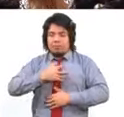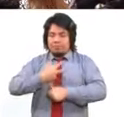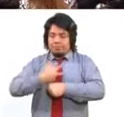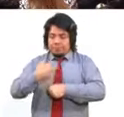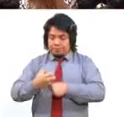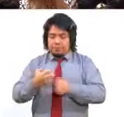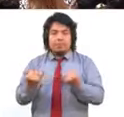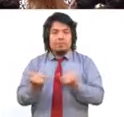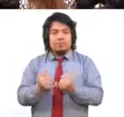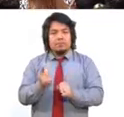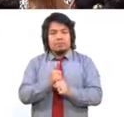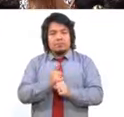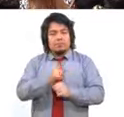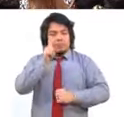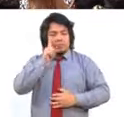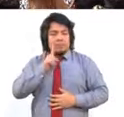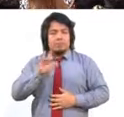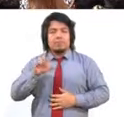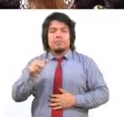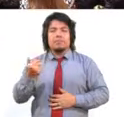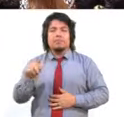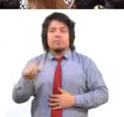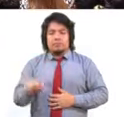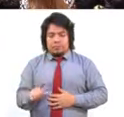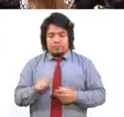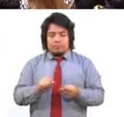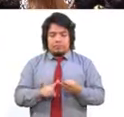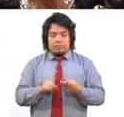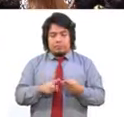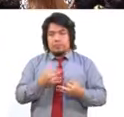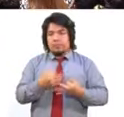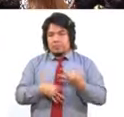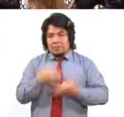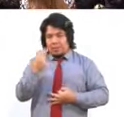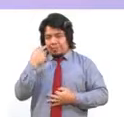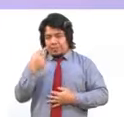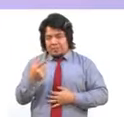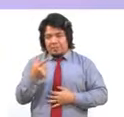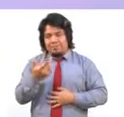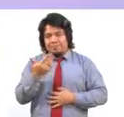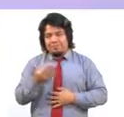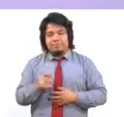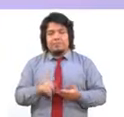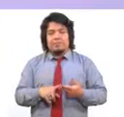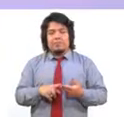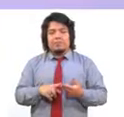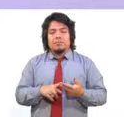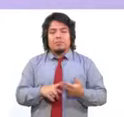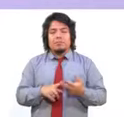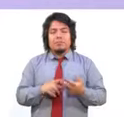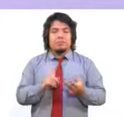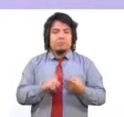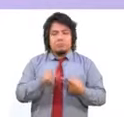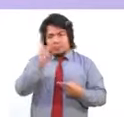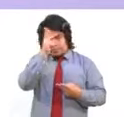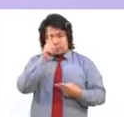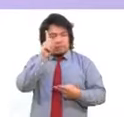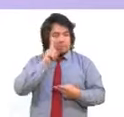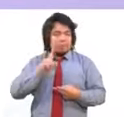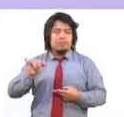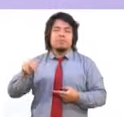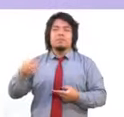licenciada Ernestina Godoy Ramos, señora fiscal general de justicia de la Ciudad de México, la psicóloga